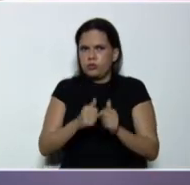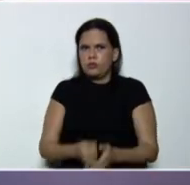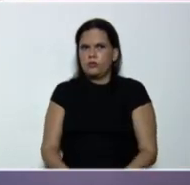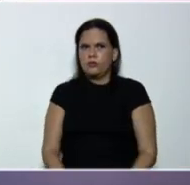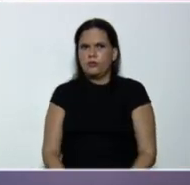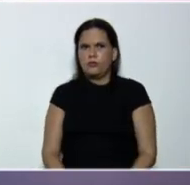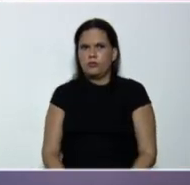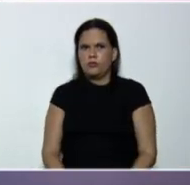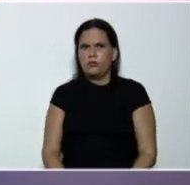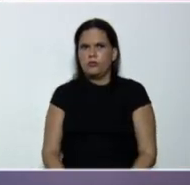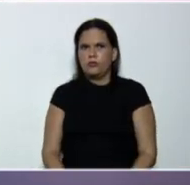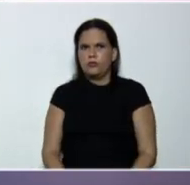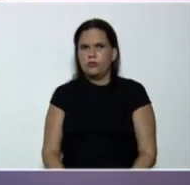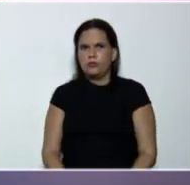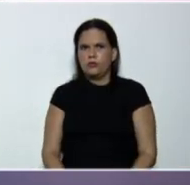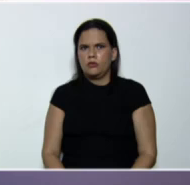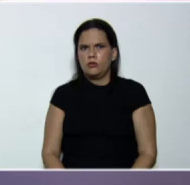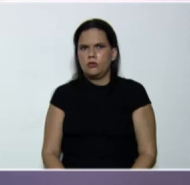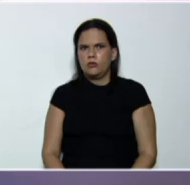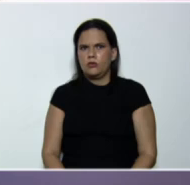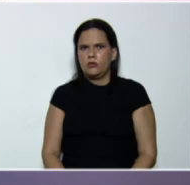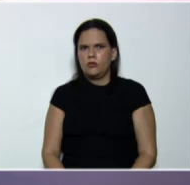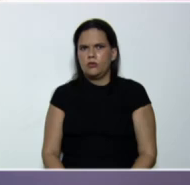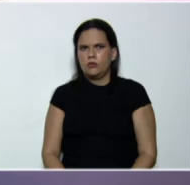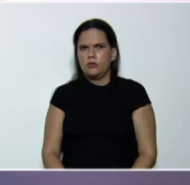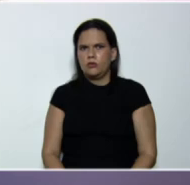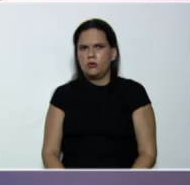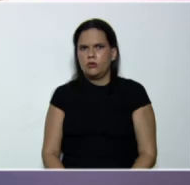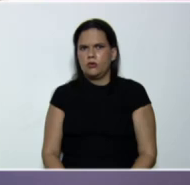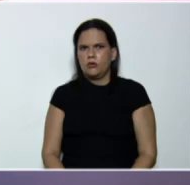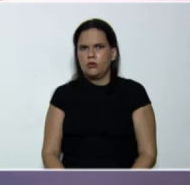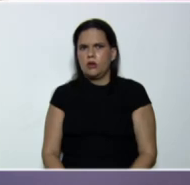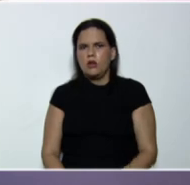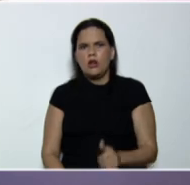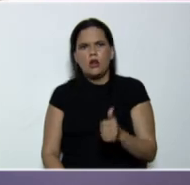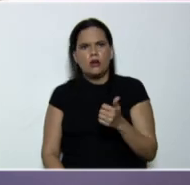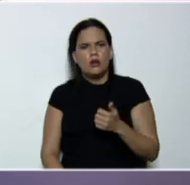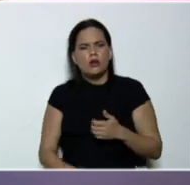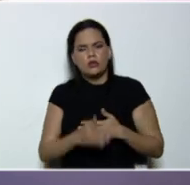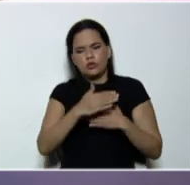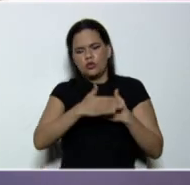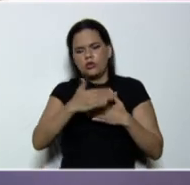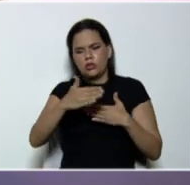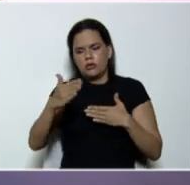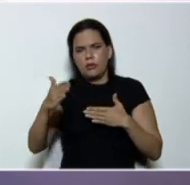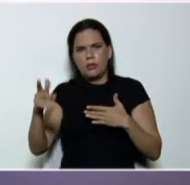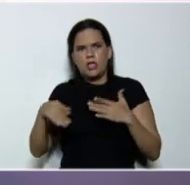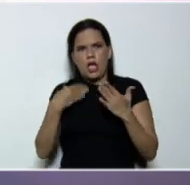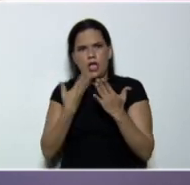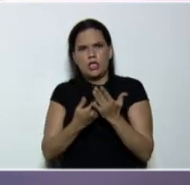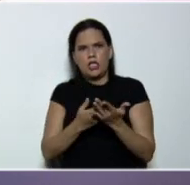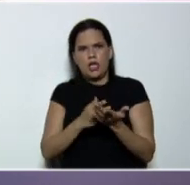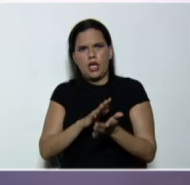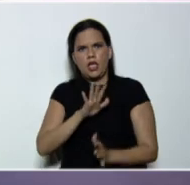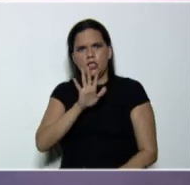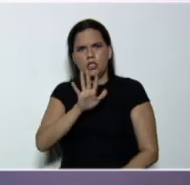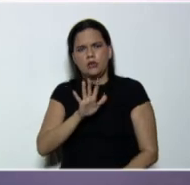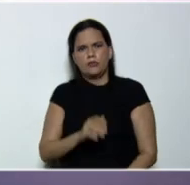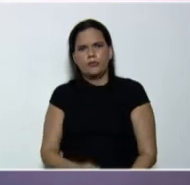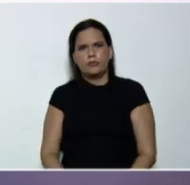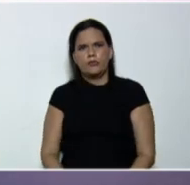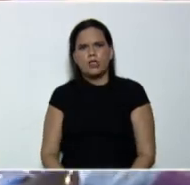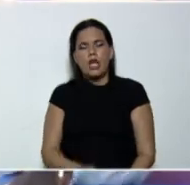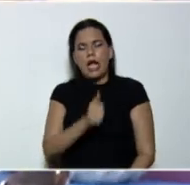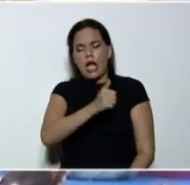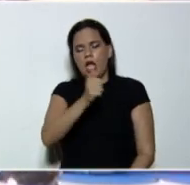de cada dedo. Muy bien, ponemos el número 1 para el pulgar y así sucesivamente hasta llegar al meñique. Cada